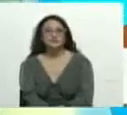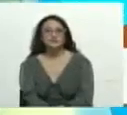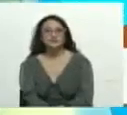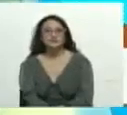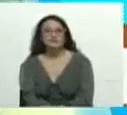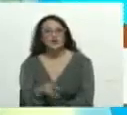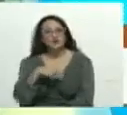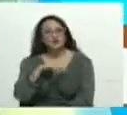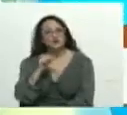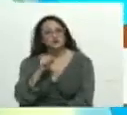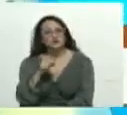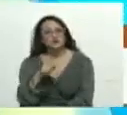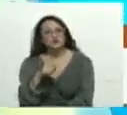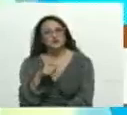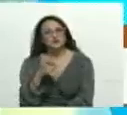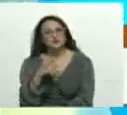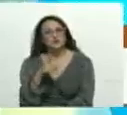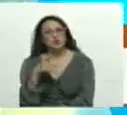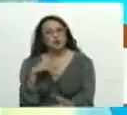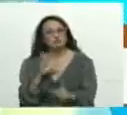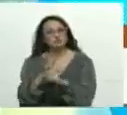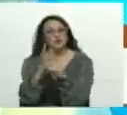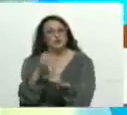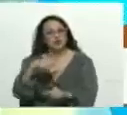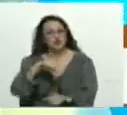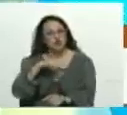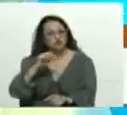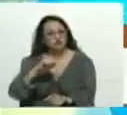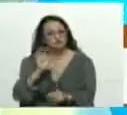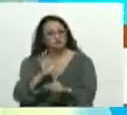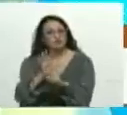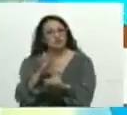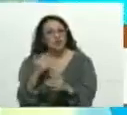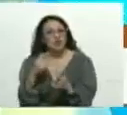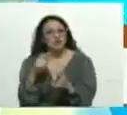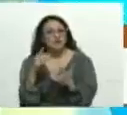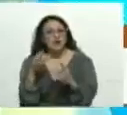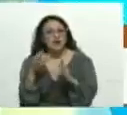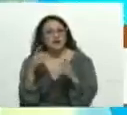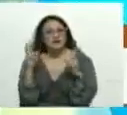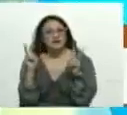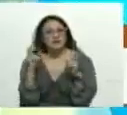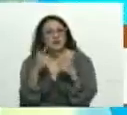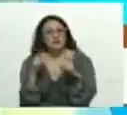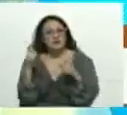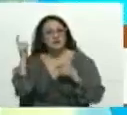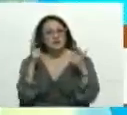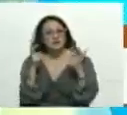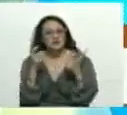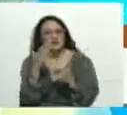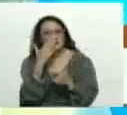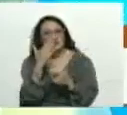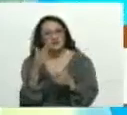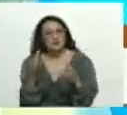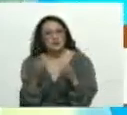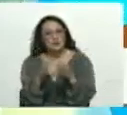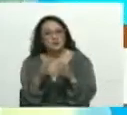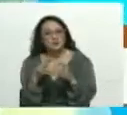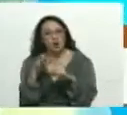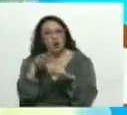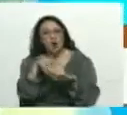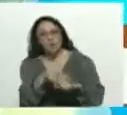nosotros si somos una amenaza inusual y extraordinaria porque hay una praxis liberadora chavistas frente a una praxis